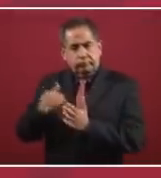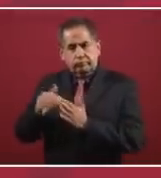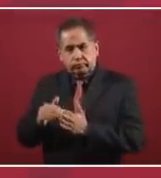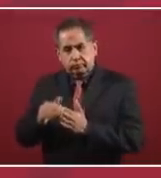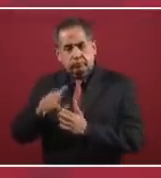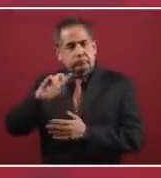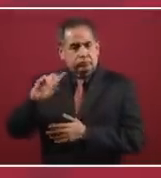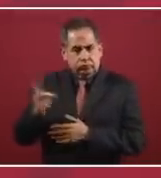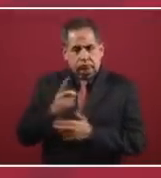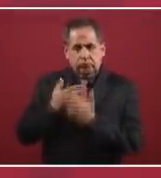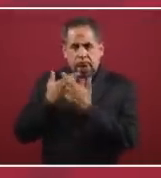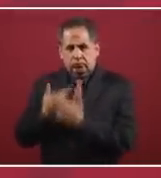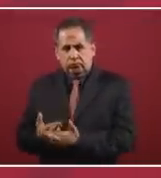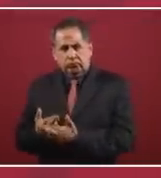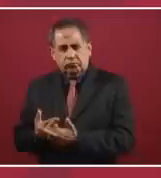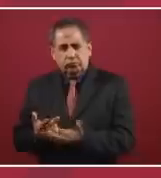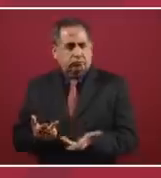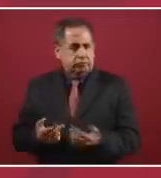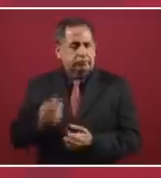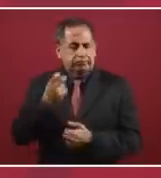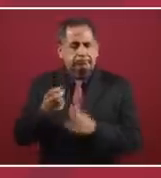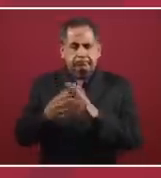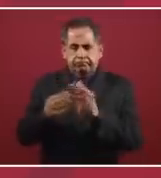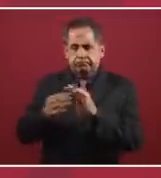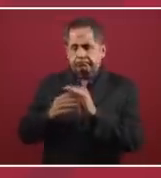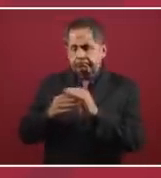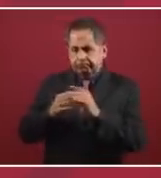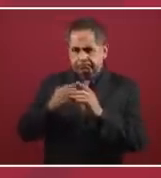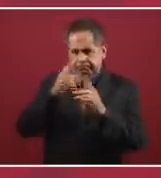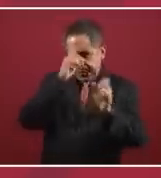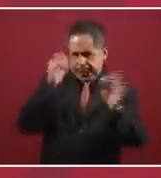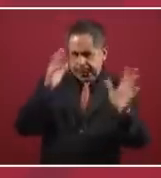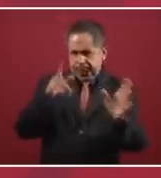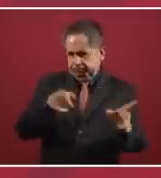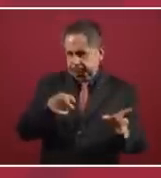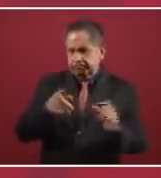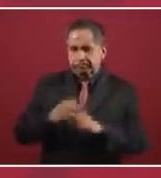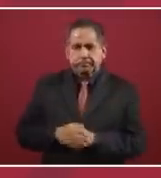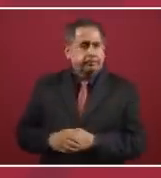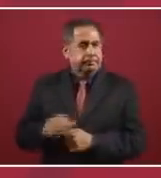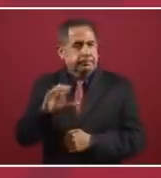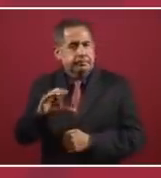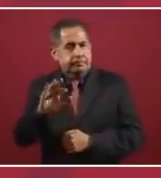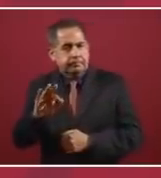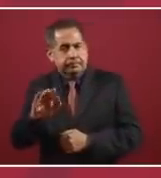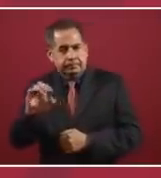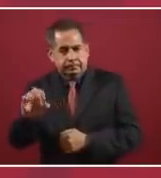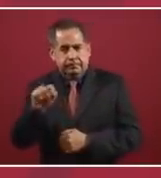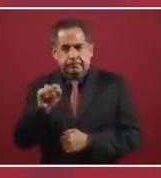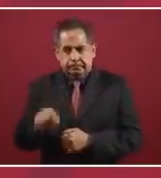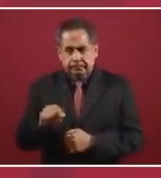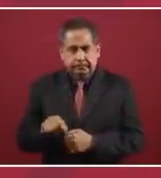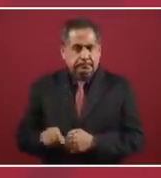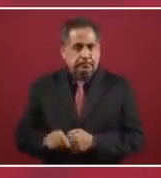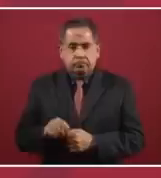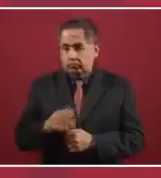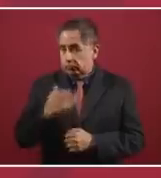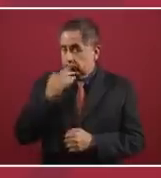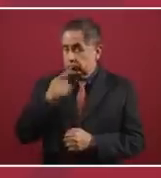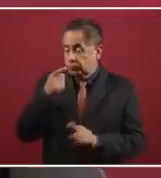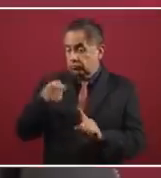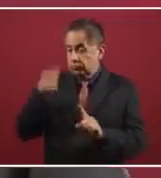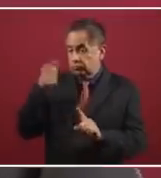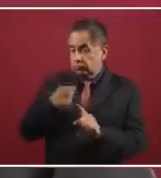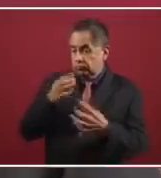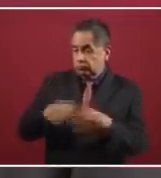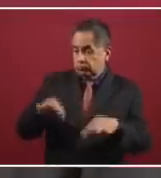4,500 millones de dólares. Esa es la dimensión para la CFE y fue un punto